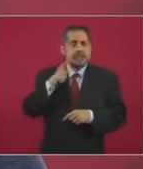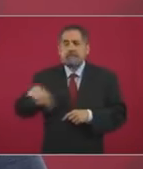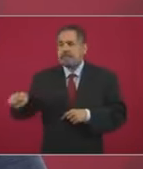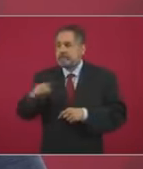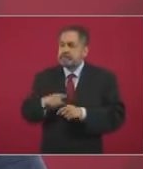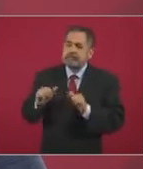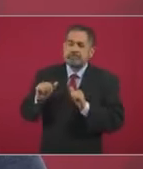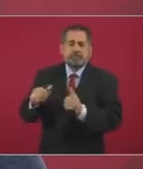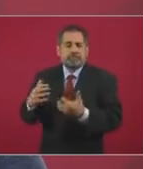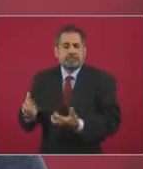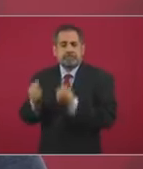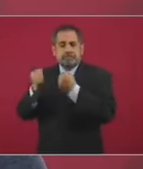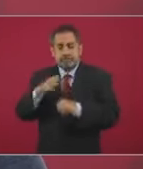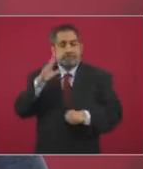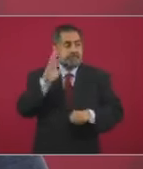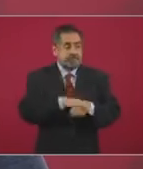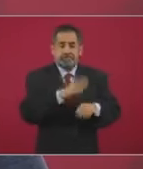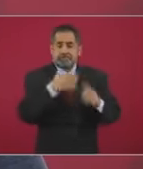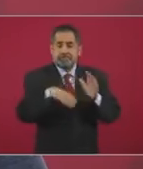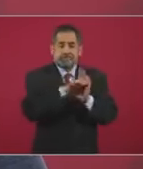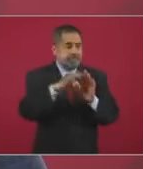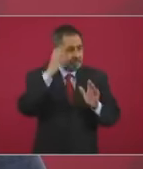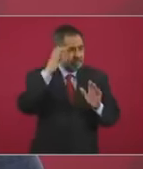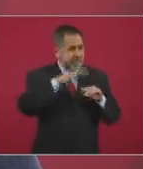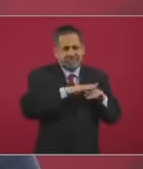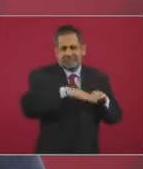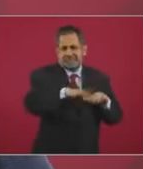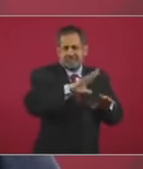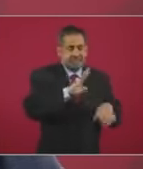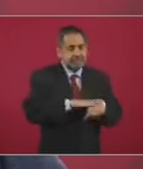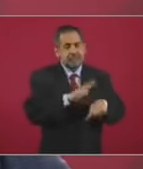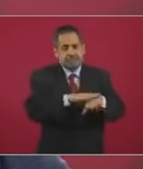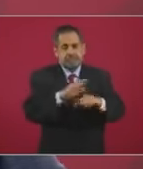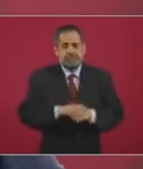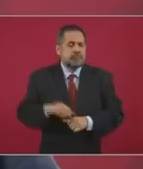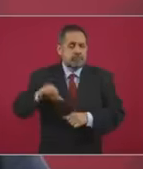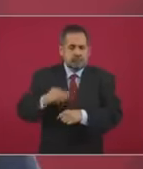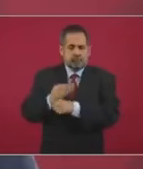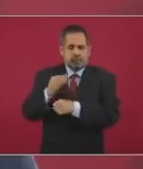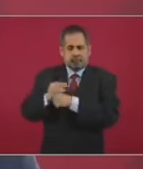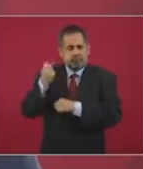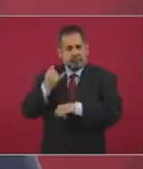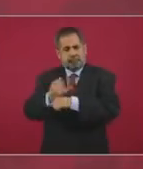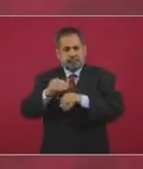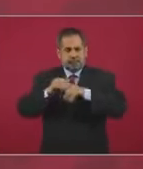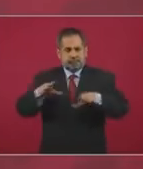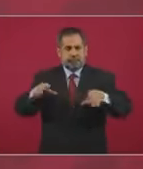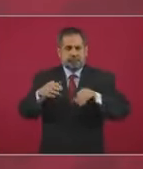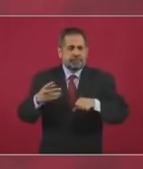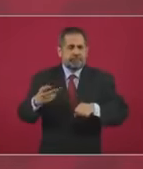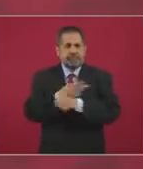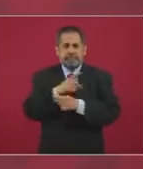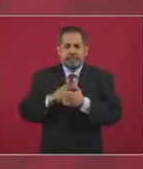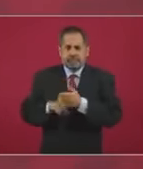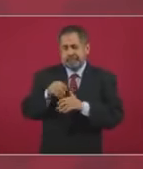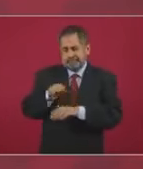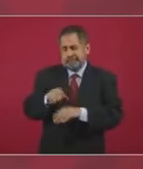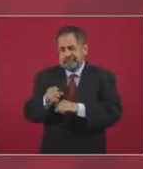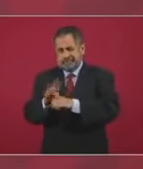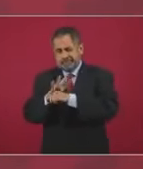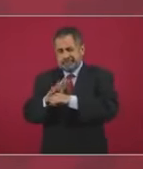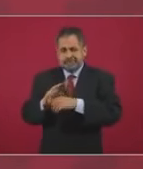de camas. Hoy, además de la actualización del informe técnico de la epidemia derivada del